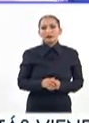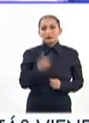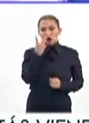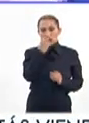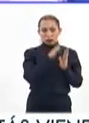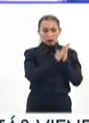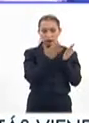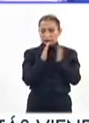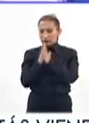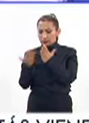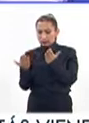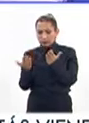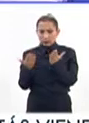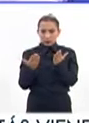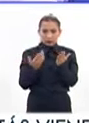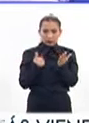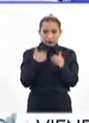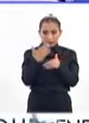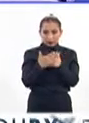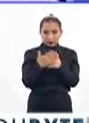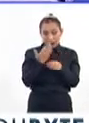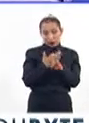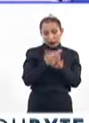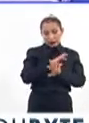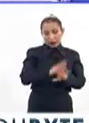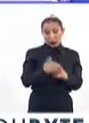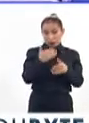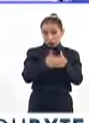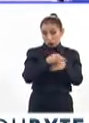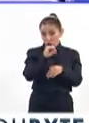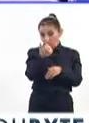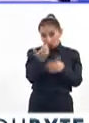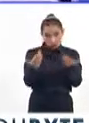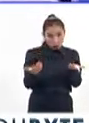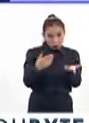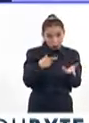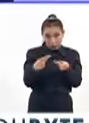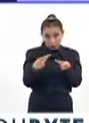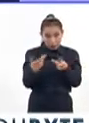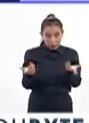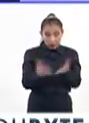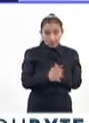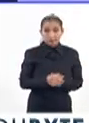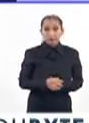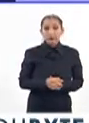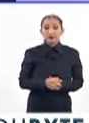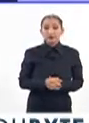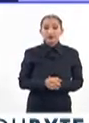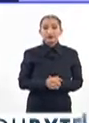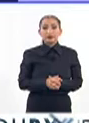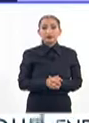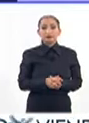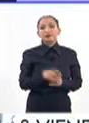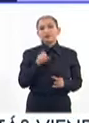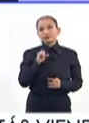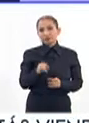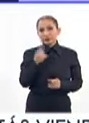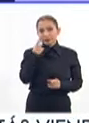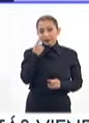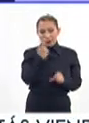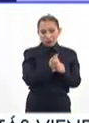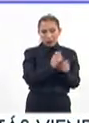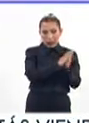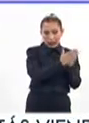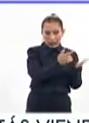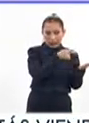2 libros. Ya viene. Por ahora sí. Ya viene alguno, andará uno en galeras ya. Sí, mira, lo que pasa es que el